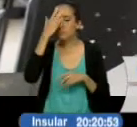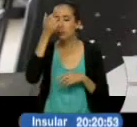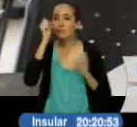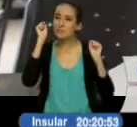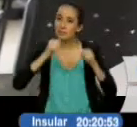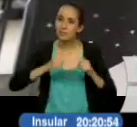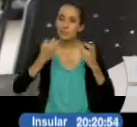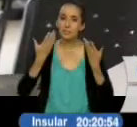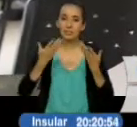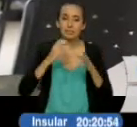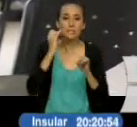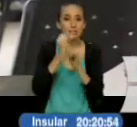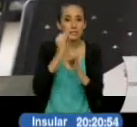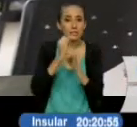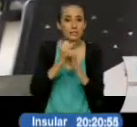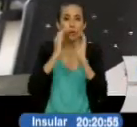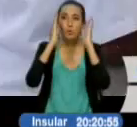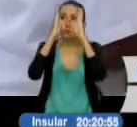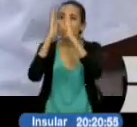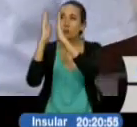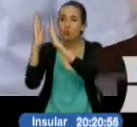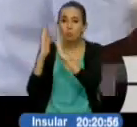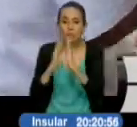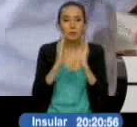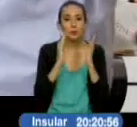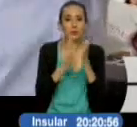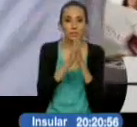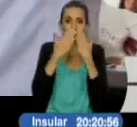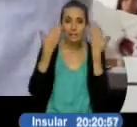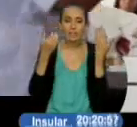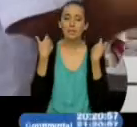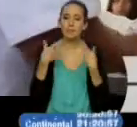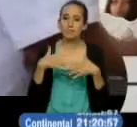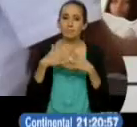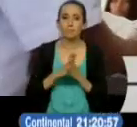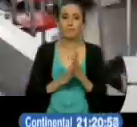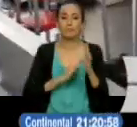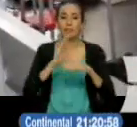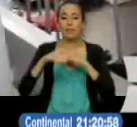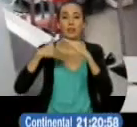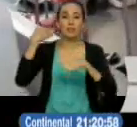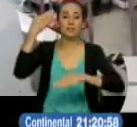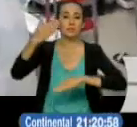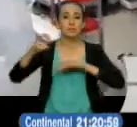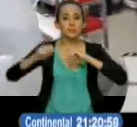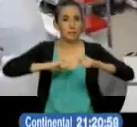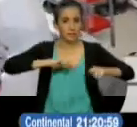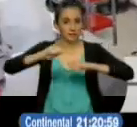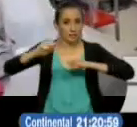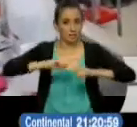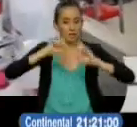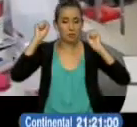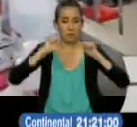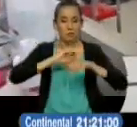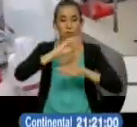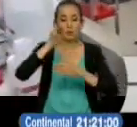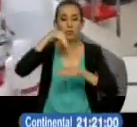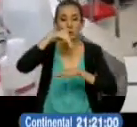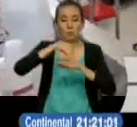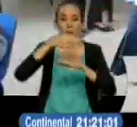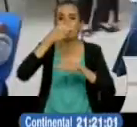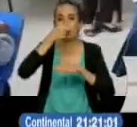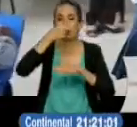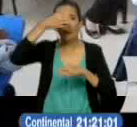institución tiene una biblioteca. En la reconstrucción post-terremoto se planificaron para Manabí y Santo Domingo de los Áchilas, provincias